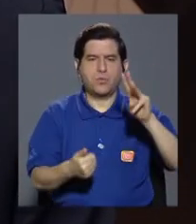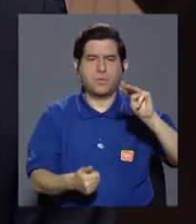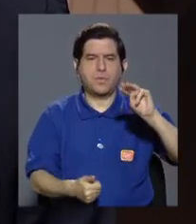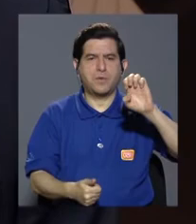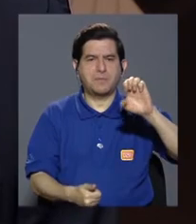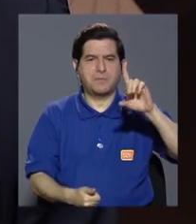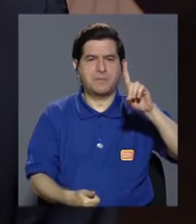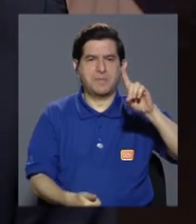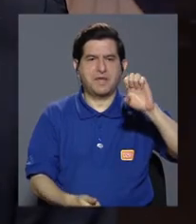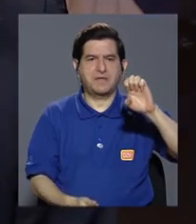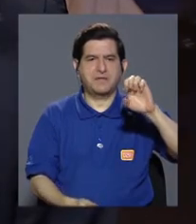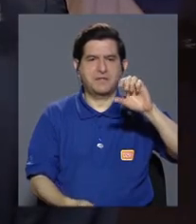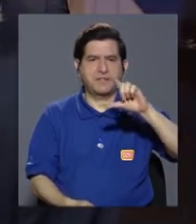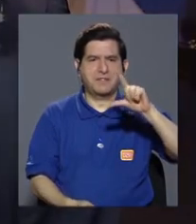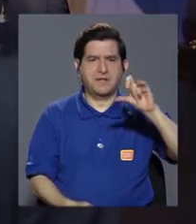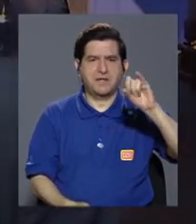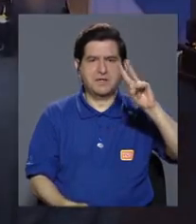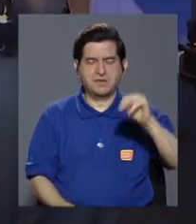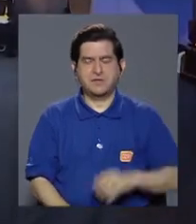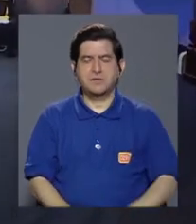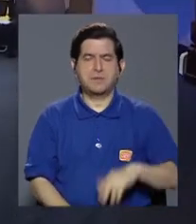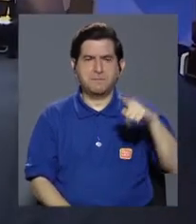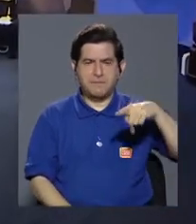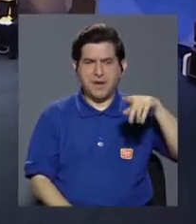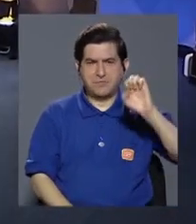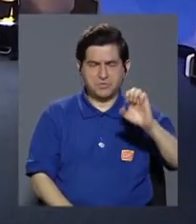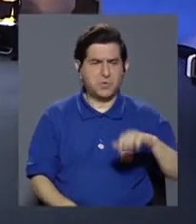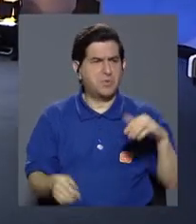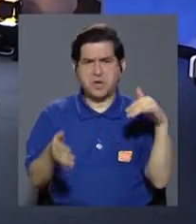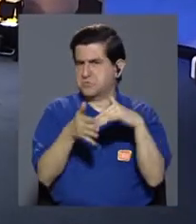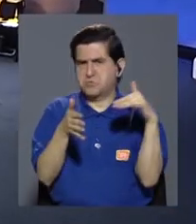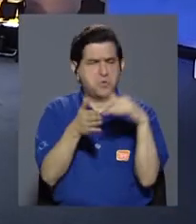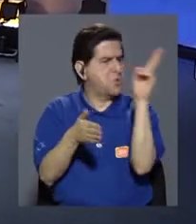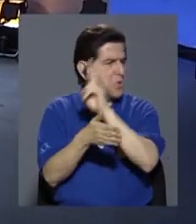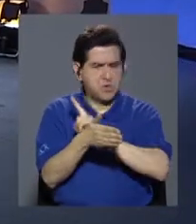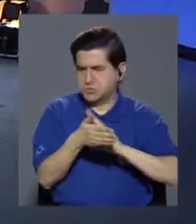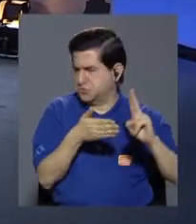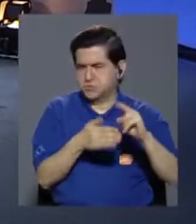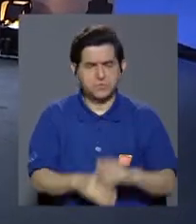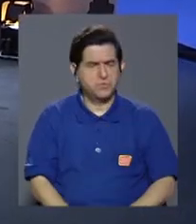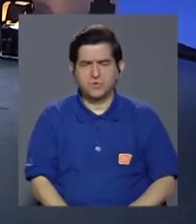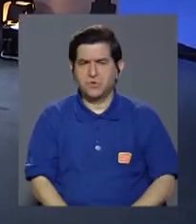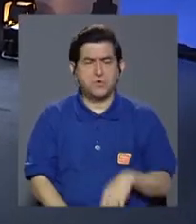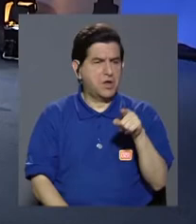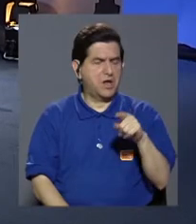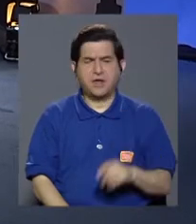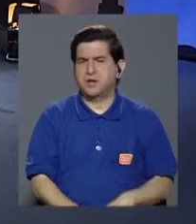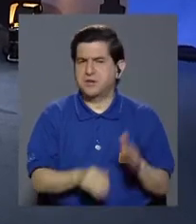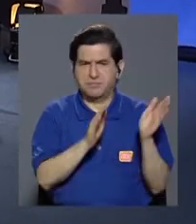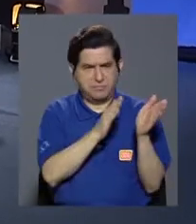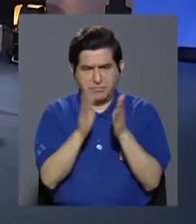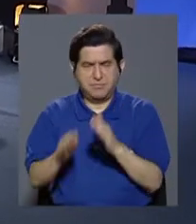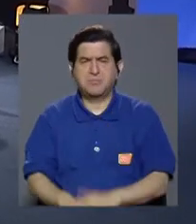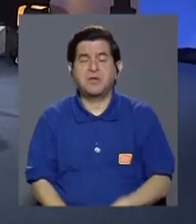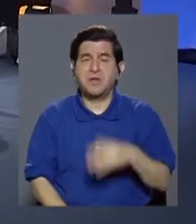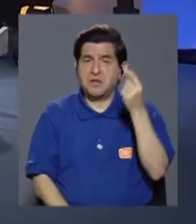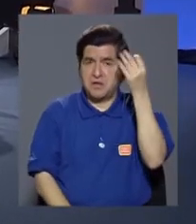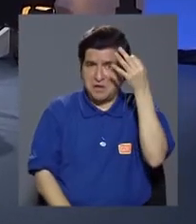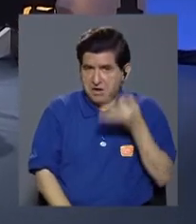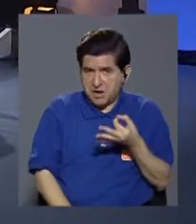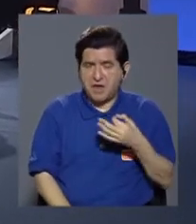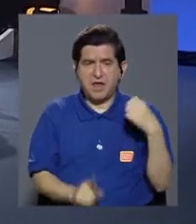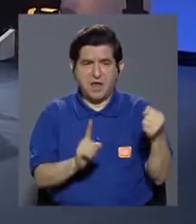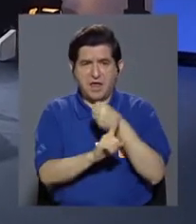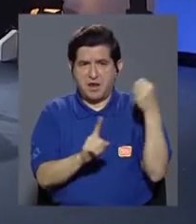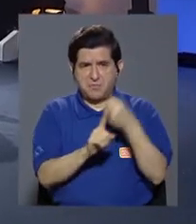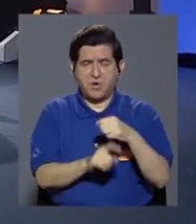más por la extracción de quienes estaban ahí pablo escobar nunca fue una universidad no tuvo la posibilidad de tener los medios de educación entendían que la violencia era